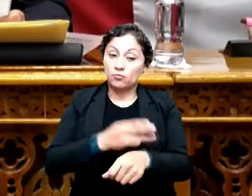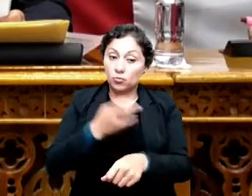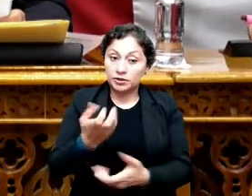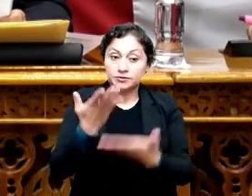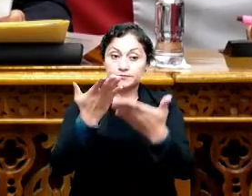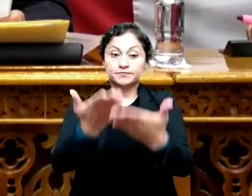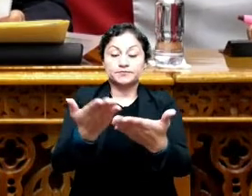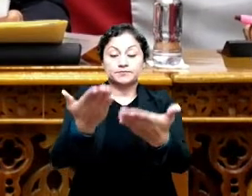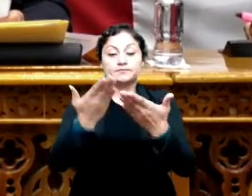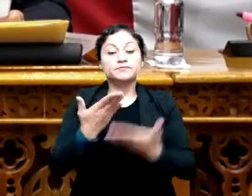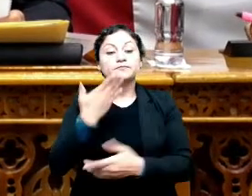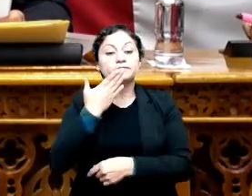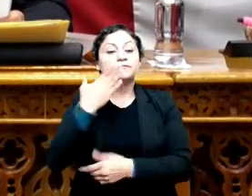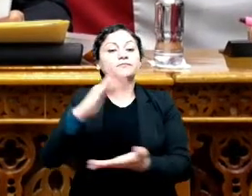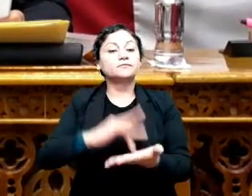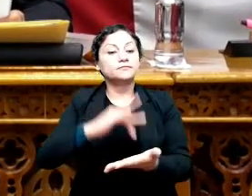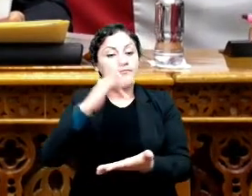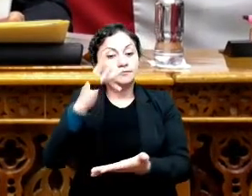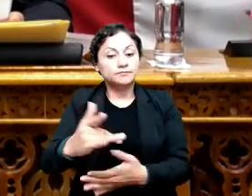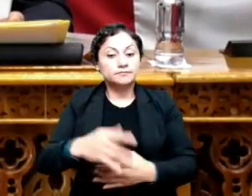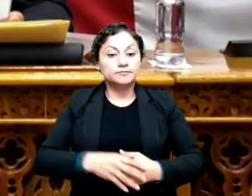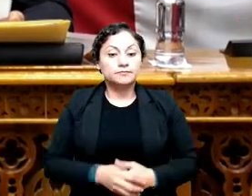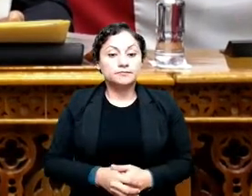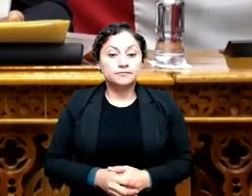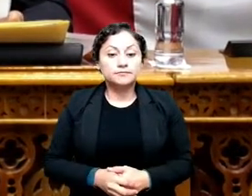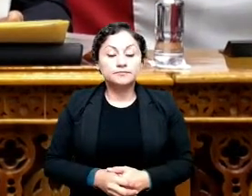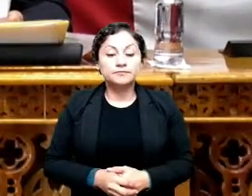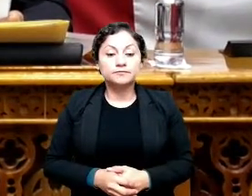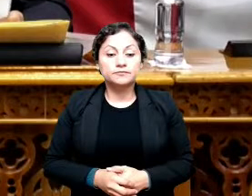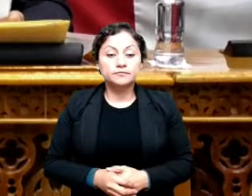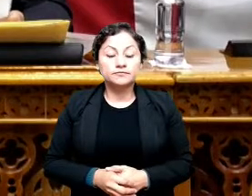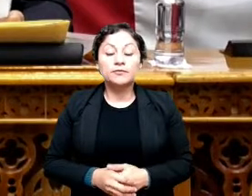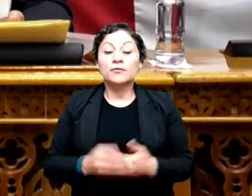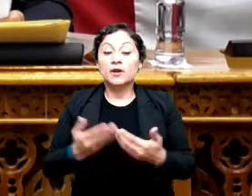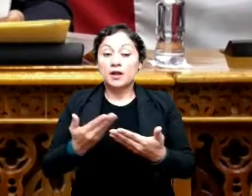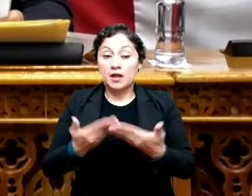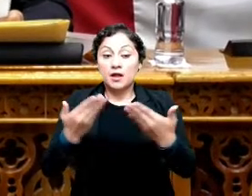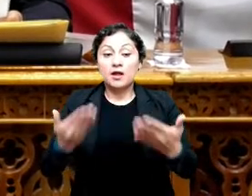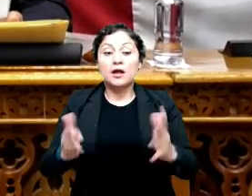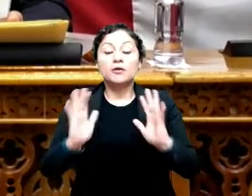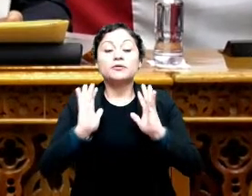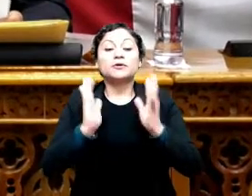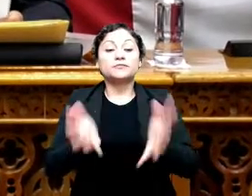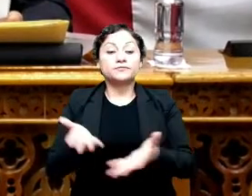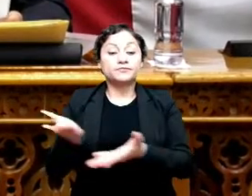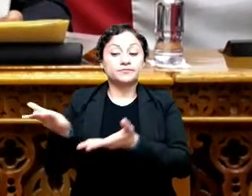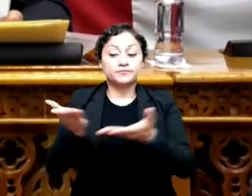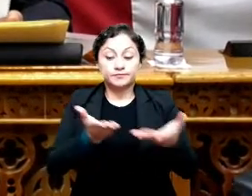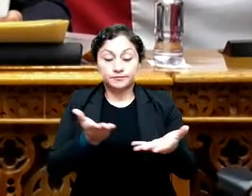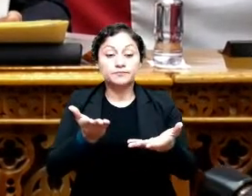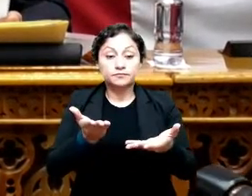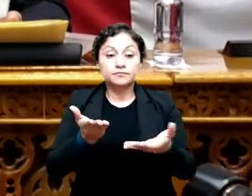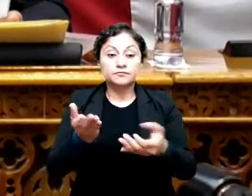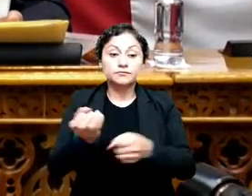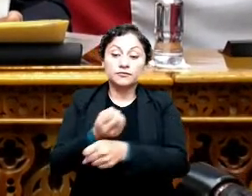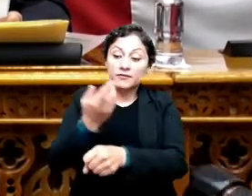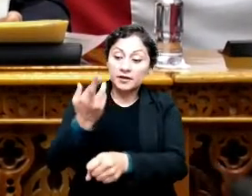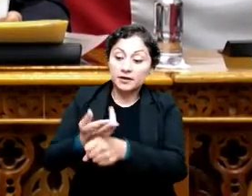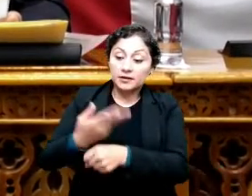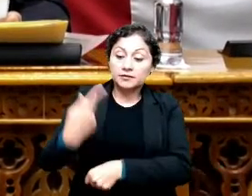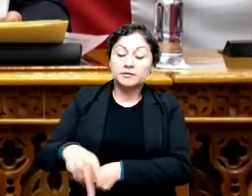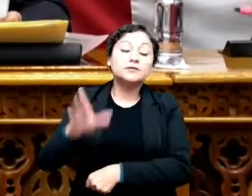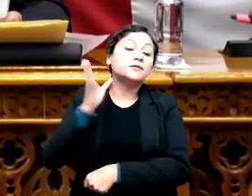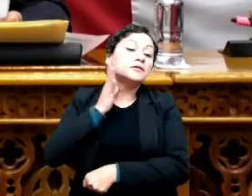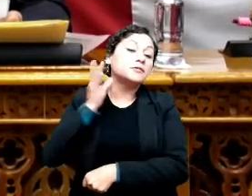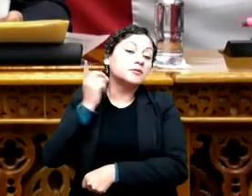presencia en atención al llamado de esta legislatura. Dicho lo anterior, pido a la Secretaría dé a conocer el procedimiento al